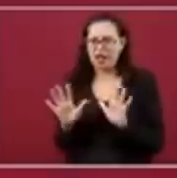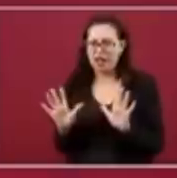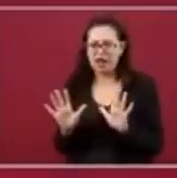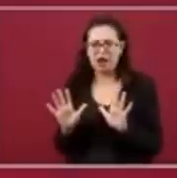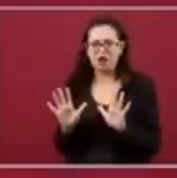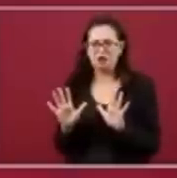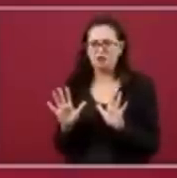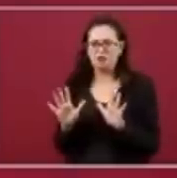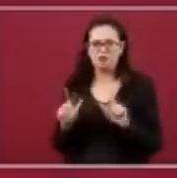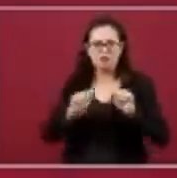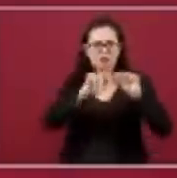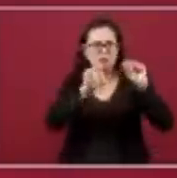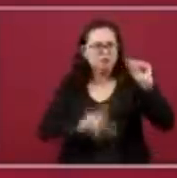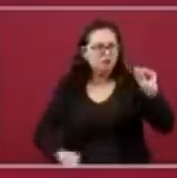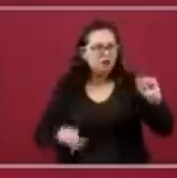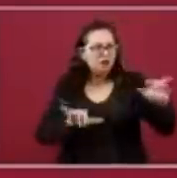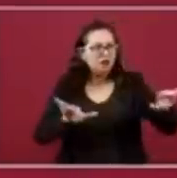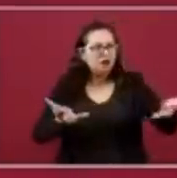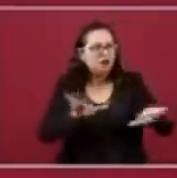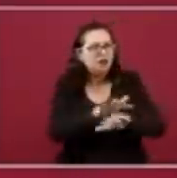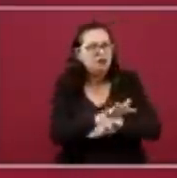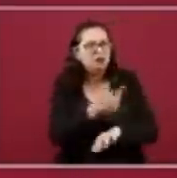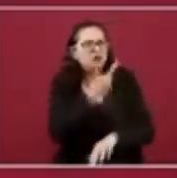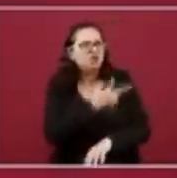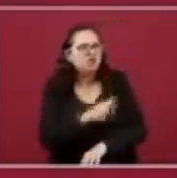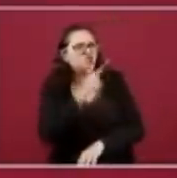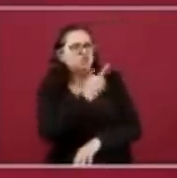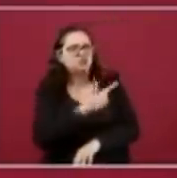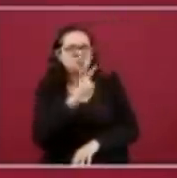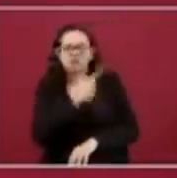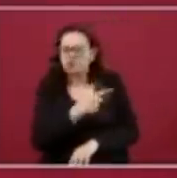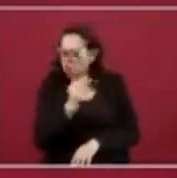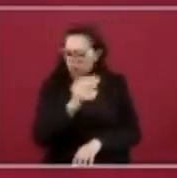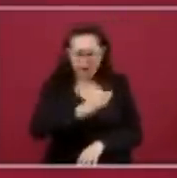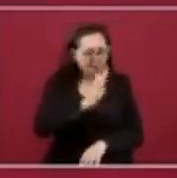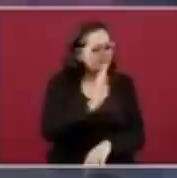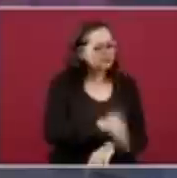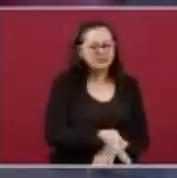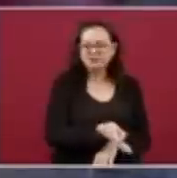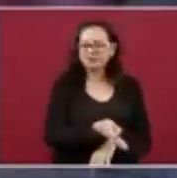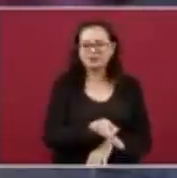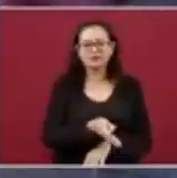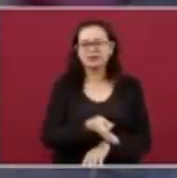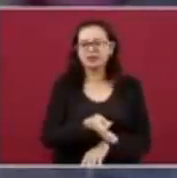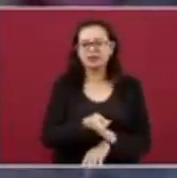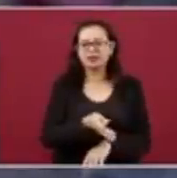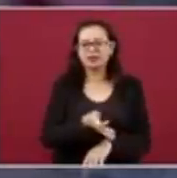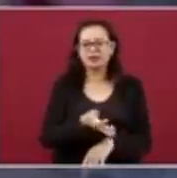lo que está sucediendo en el país, no nos ven con buenos ojos,